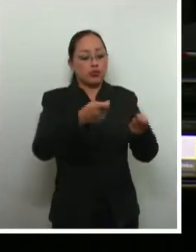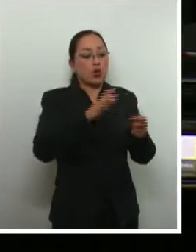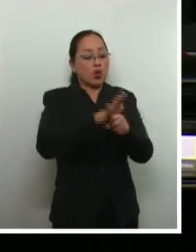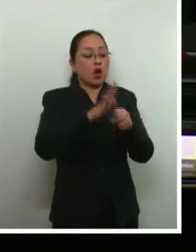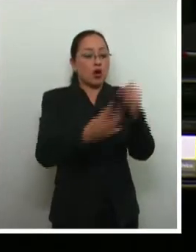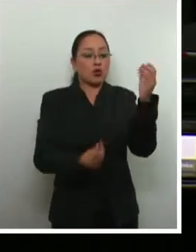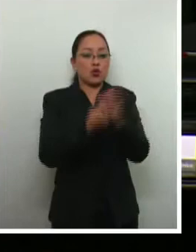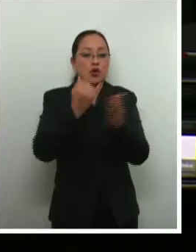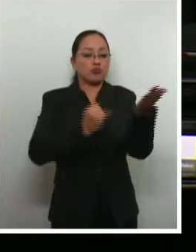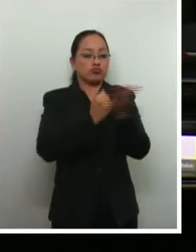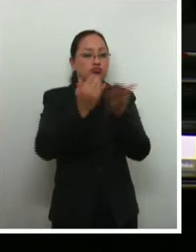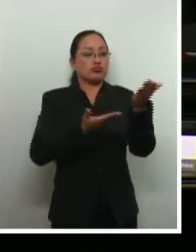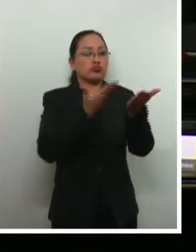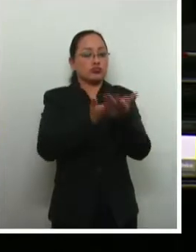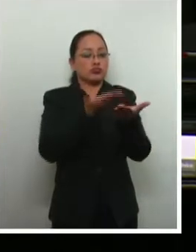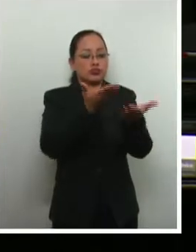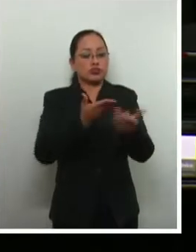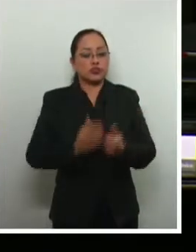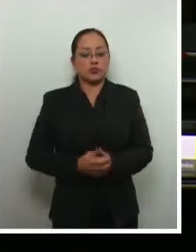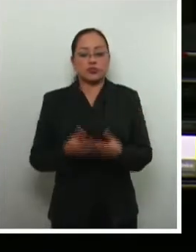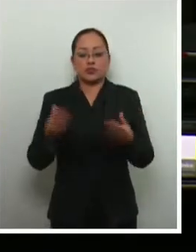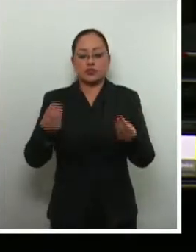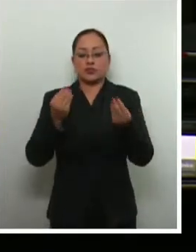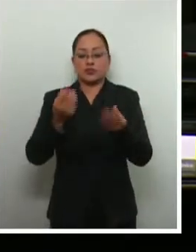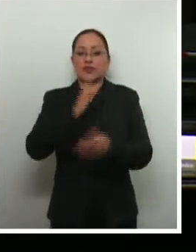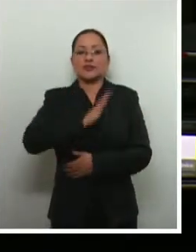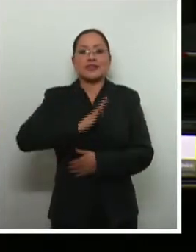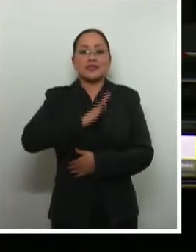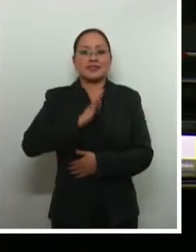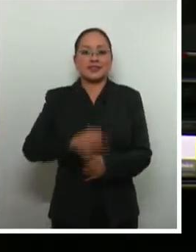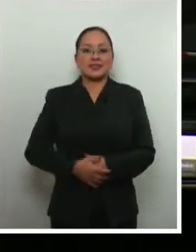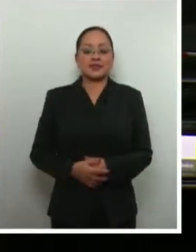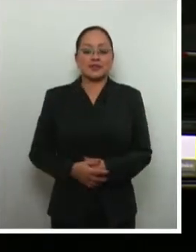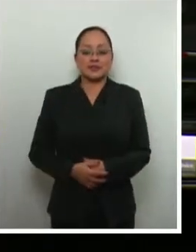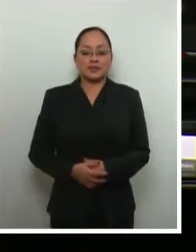un nuevo dictamen. Muchas felicidades.